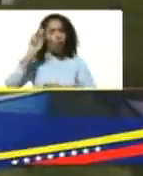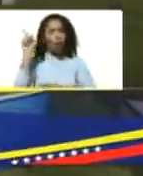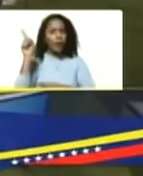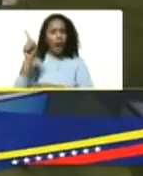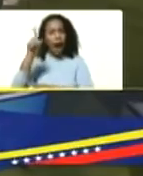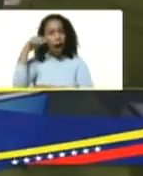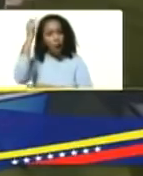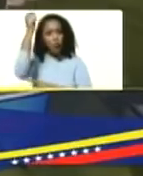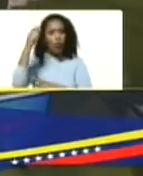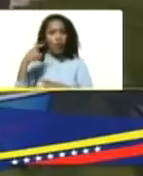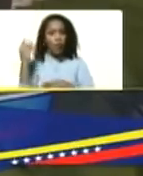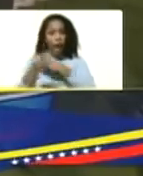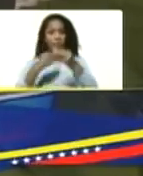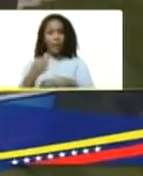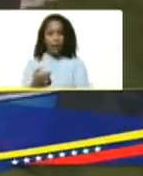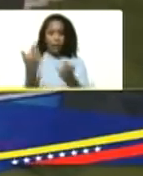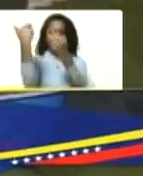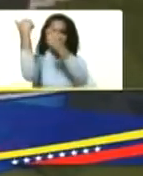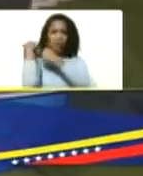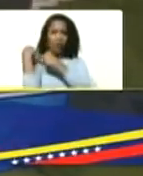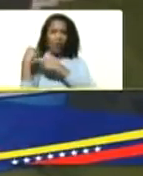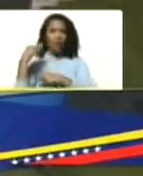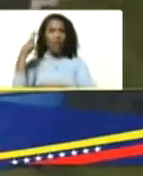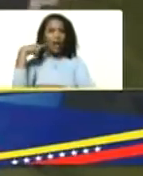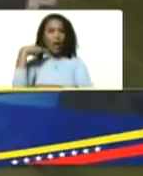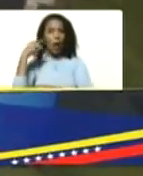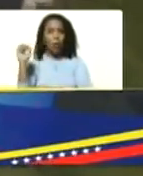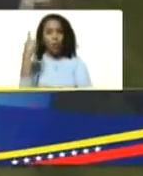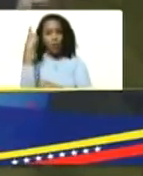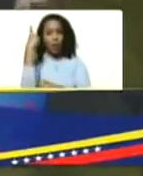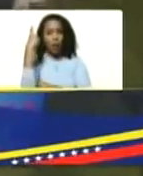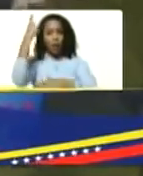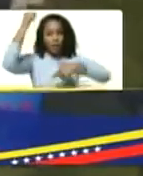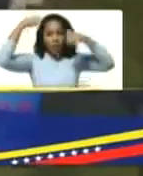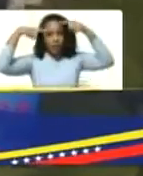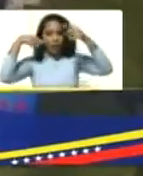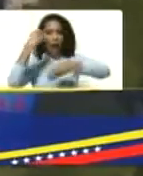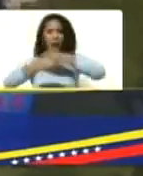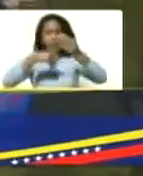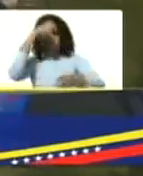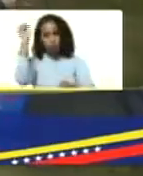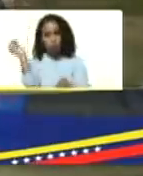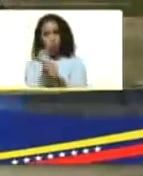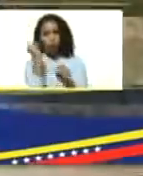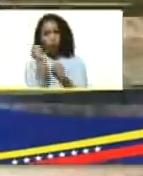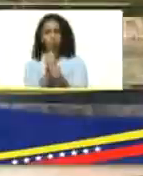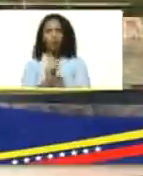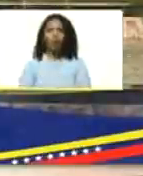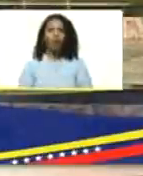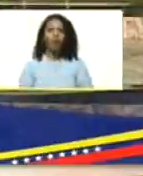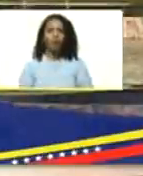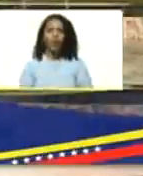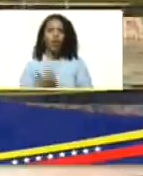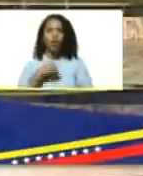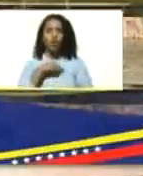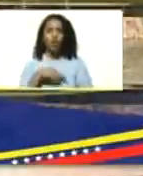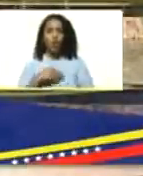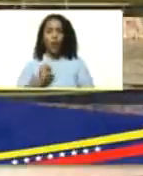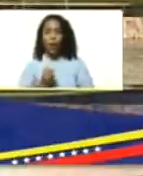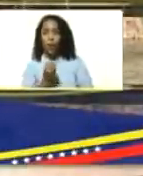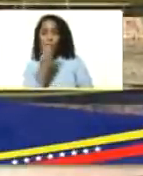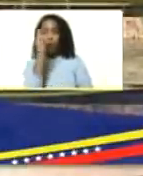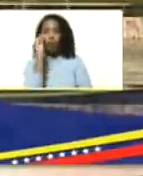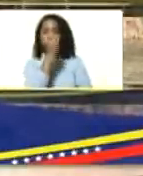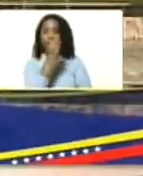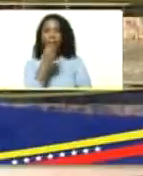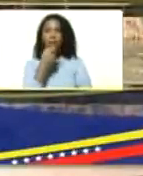y a tomar las banderas del negro primero y de hugo chávez estamos desde el palacio de miraflores que toma